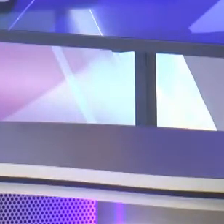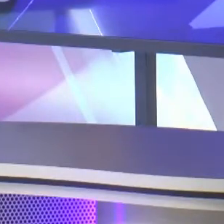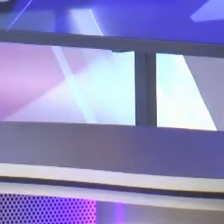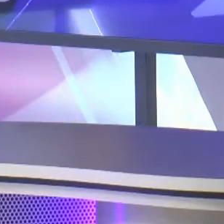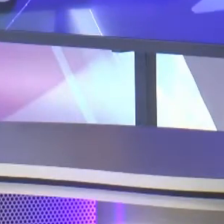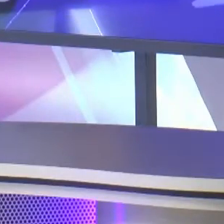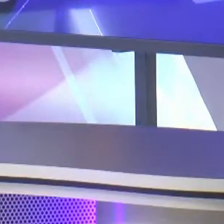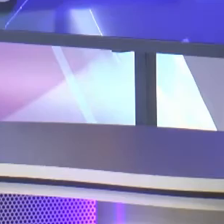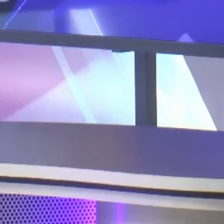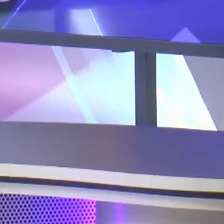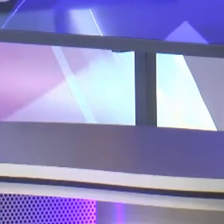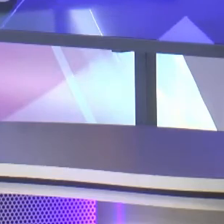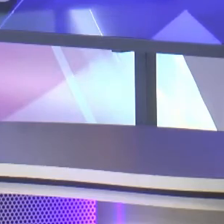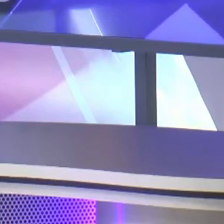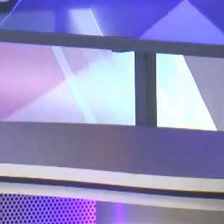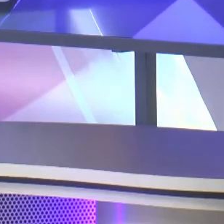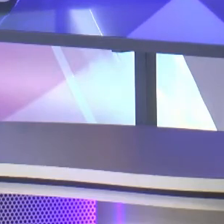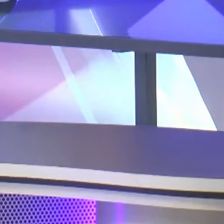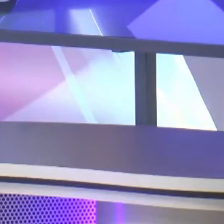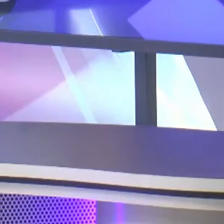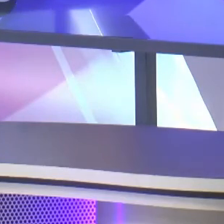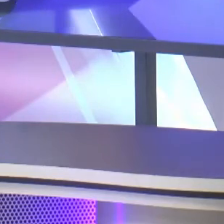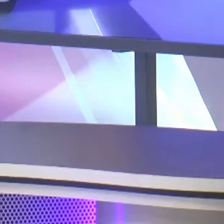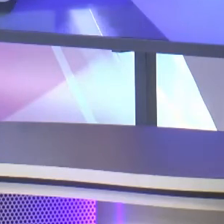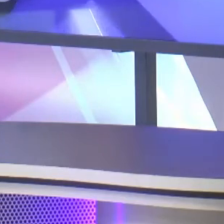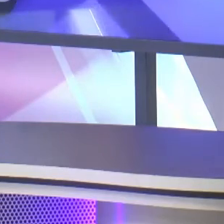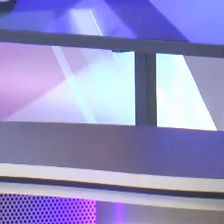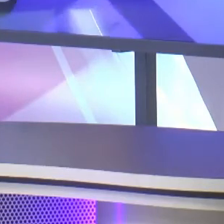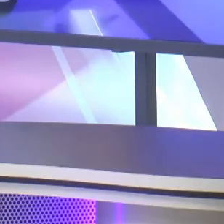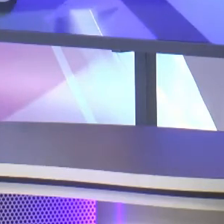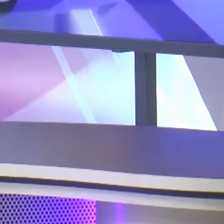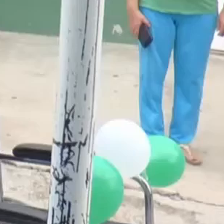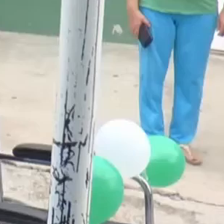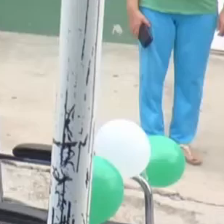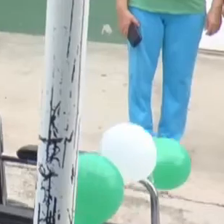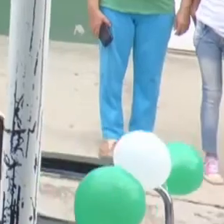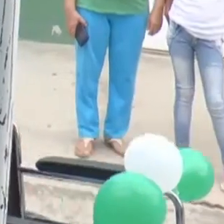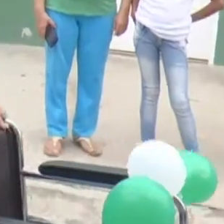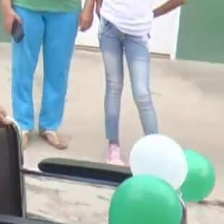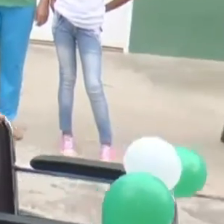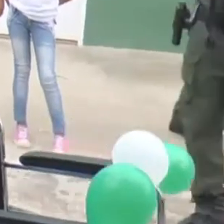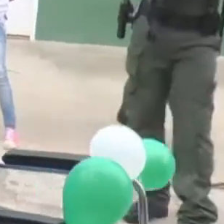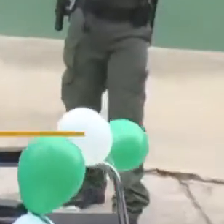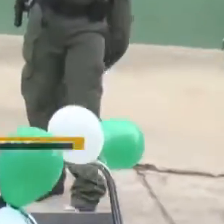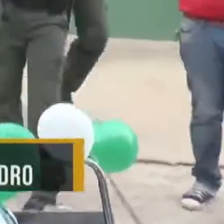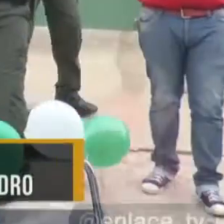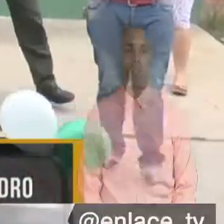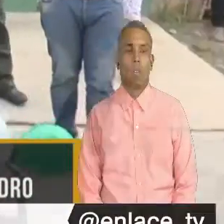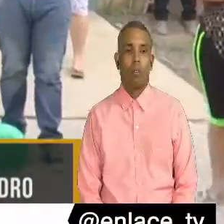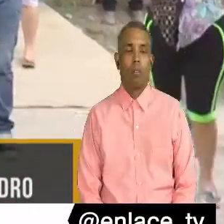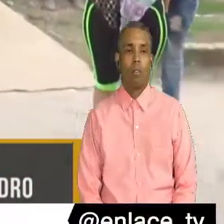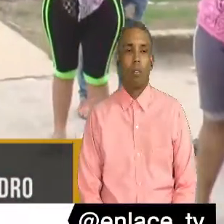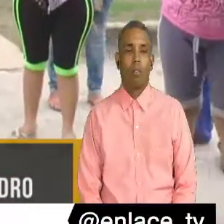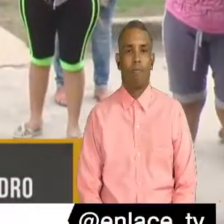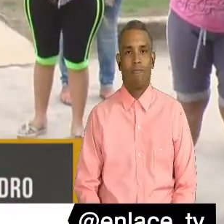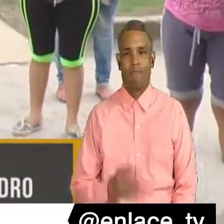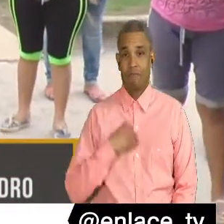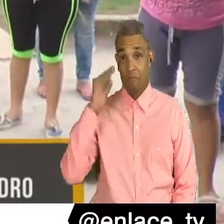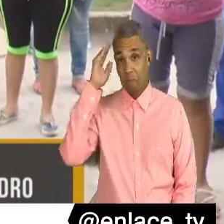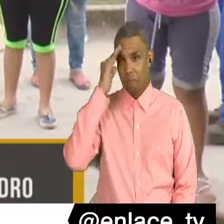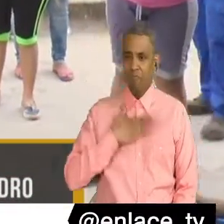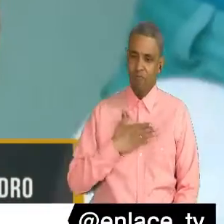Y un joven con distrofia muscular recibió de la Policía Nacional una silla de ruedas. Una nueva silla de ruedas fue entregada por la